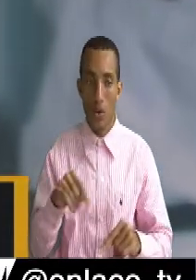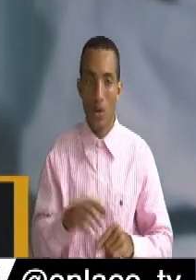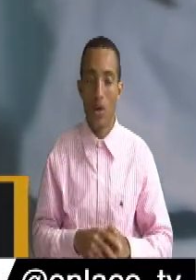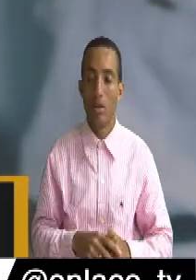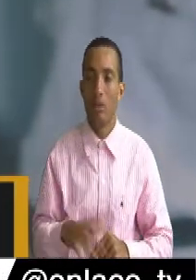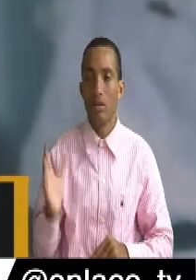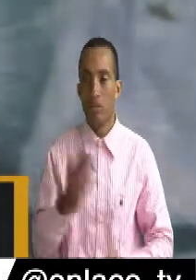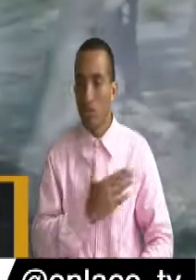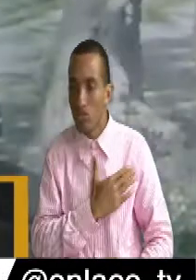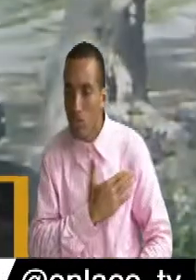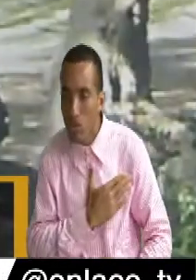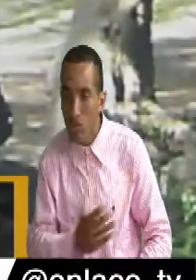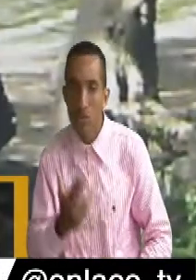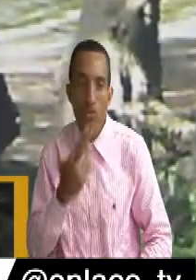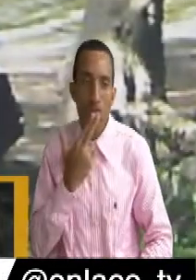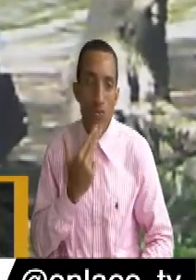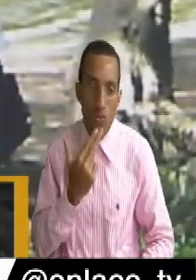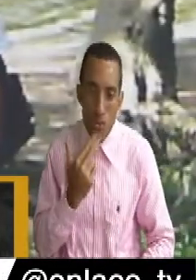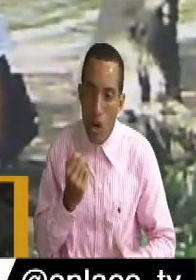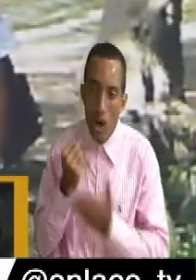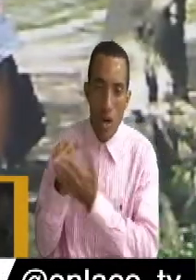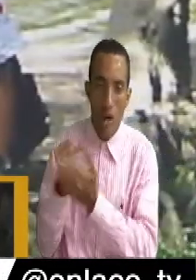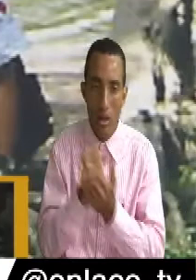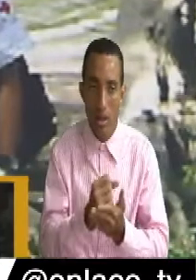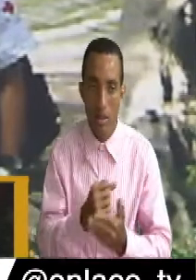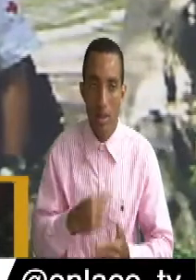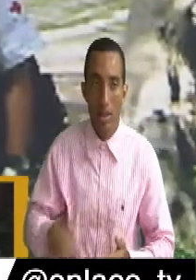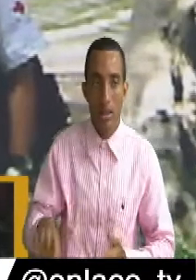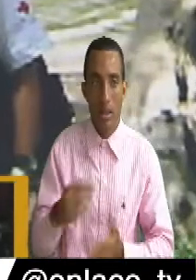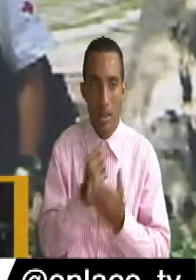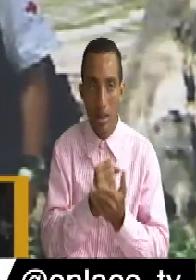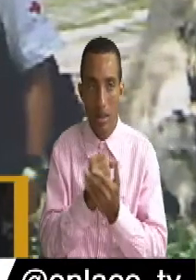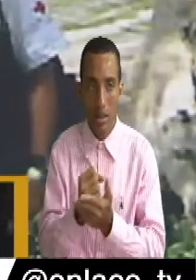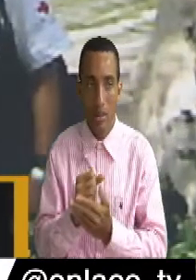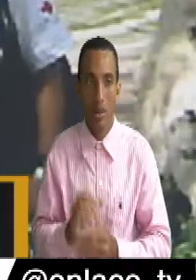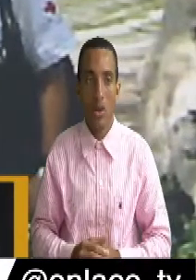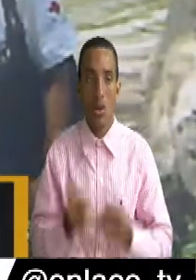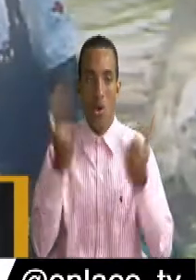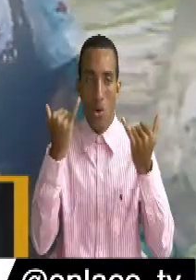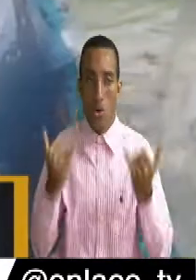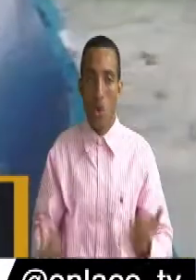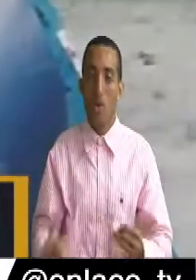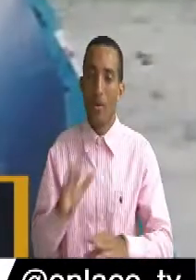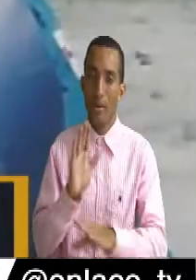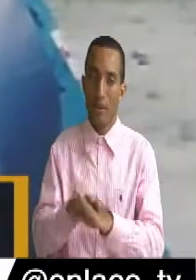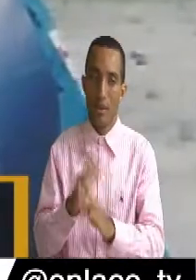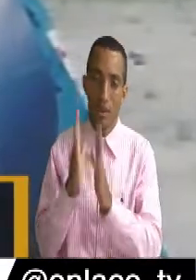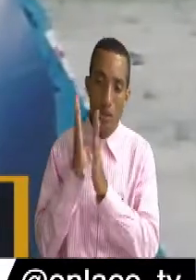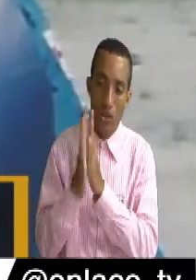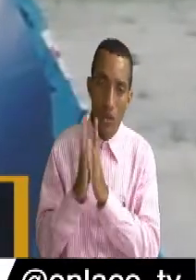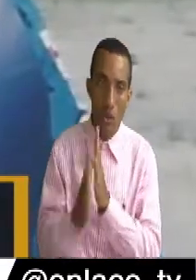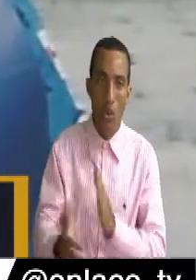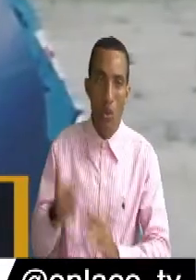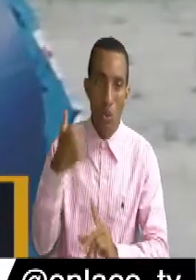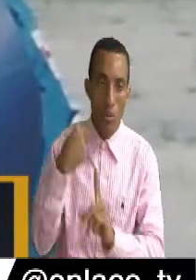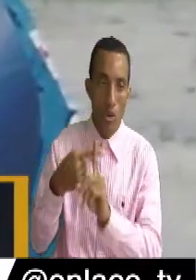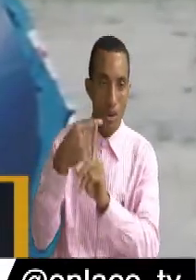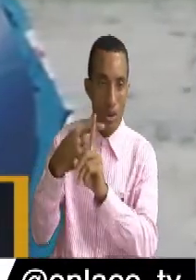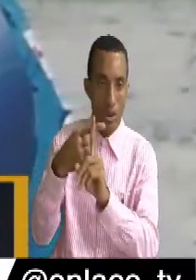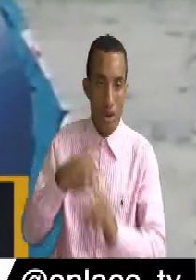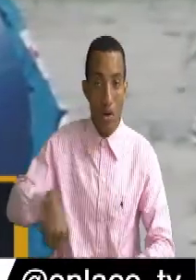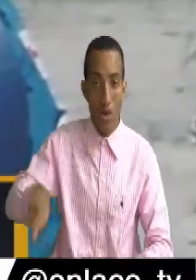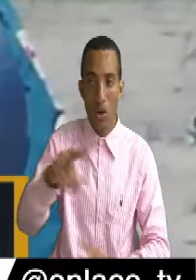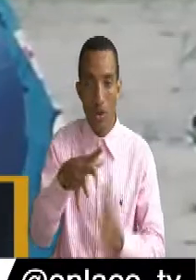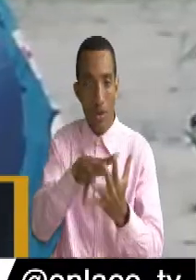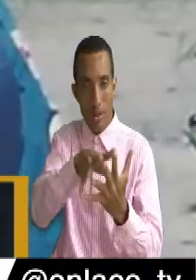y entrega por quienes de sus manos han recibido su ayuda y compromiso. Hoy la noticia positiva es un ejemplo más a seguir en Barranca Bermeja,